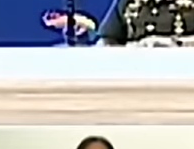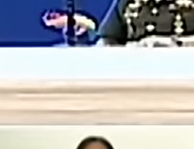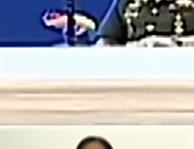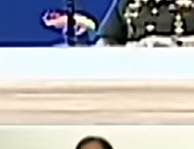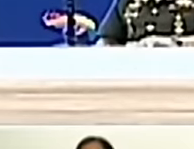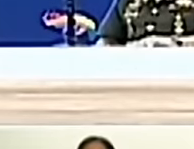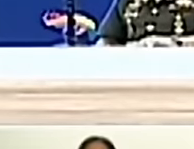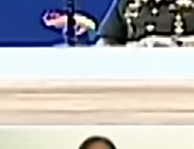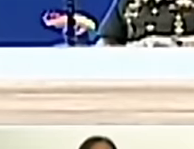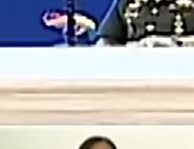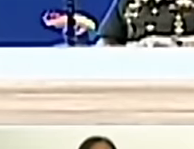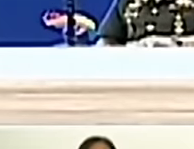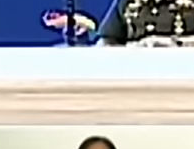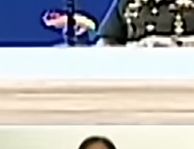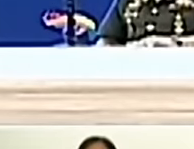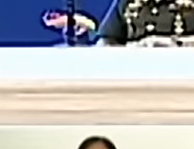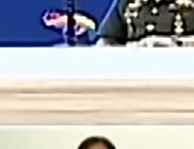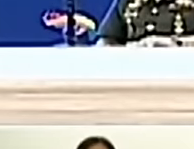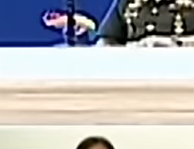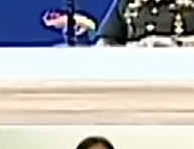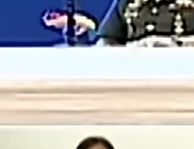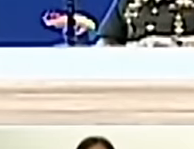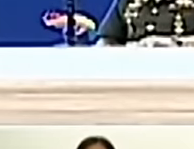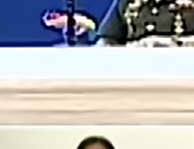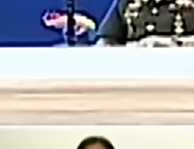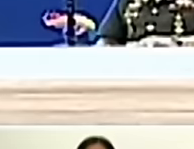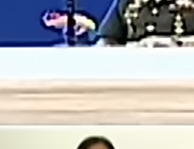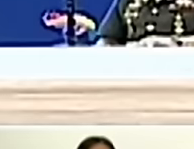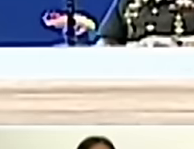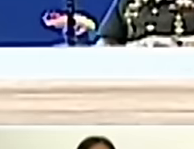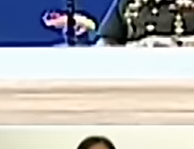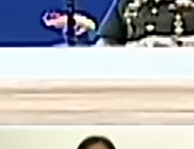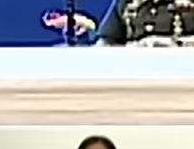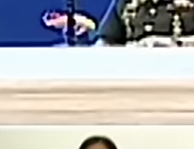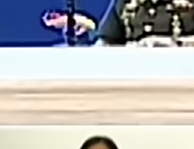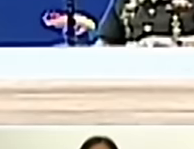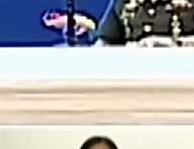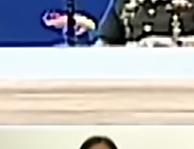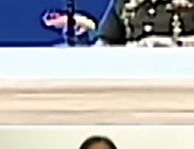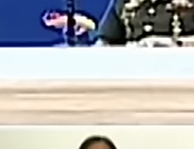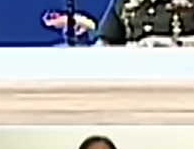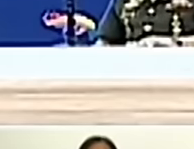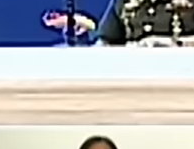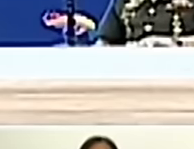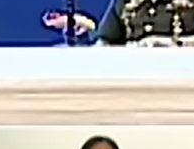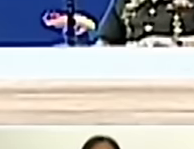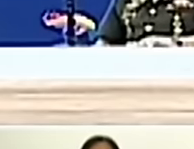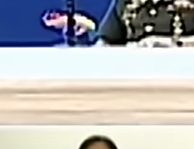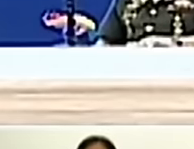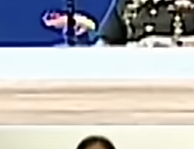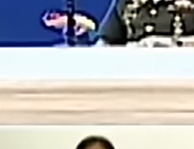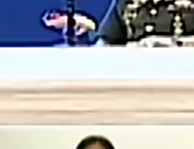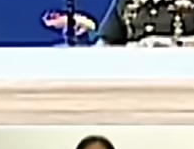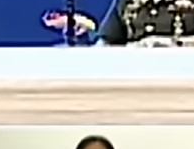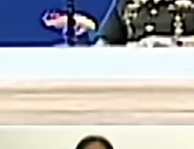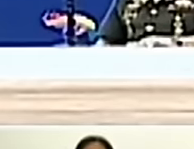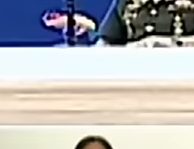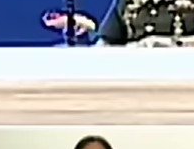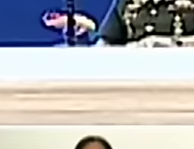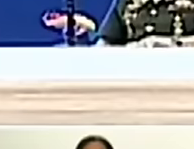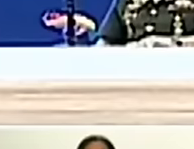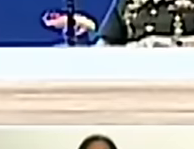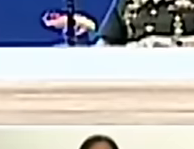existe, no existe, ni ayer ni hoy. Él venía como espía y